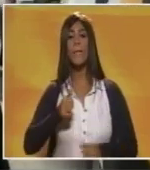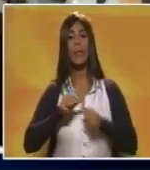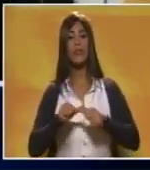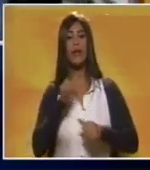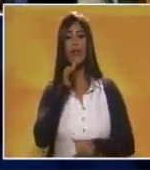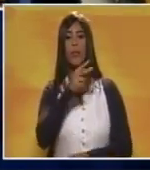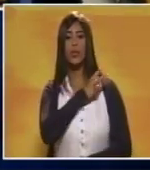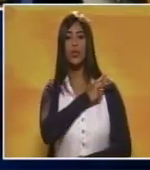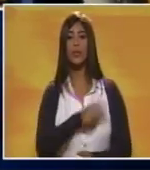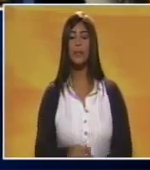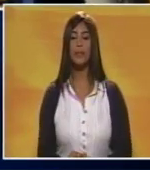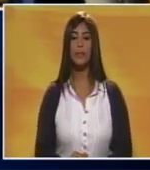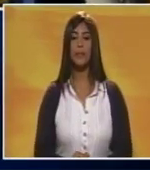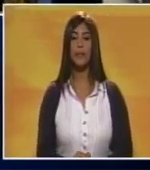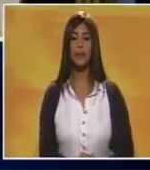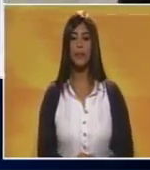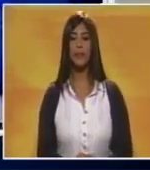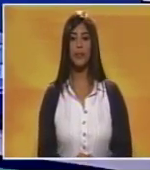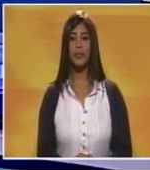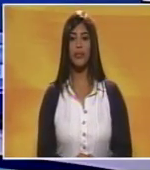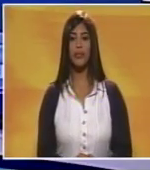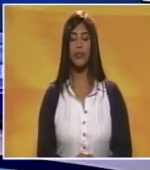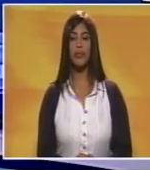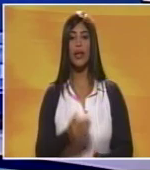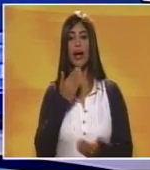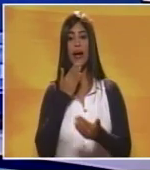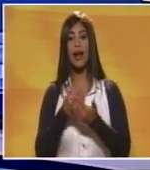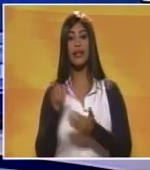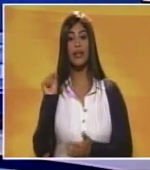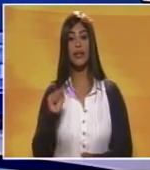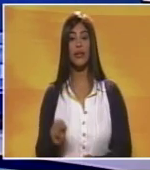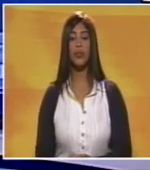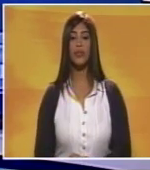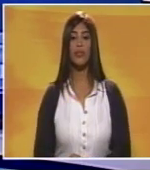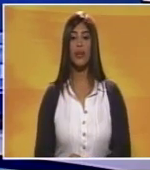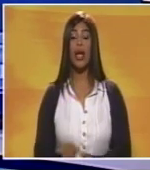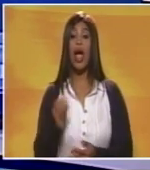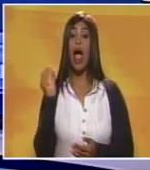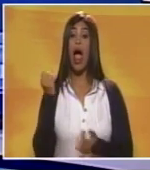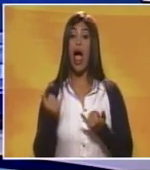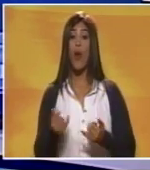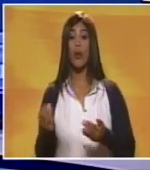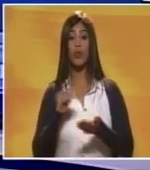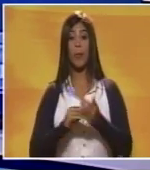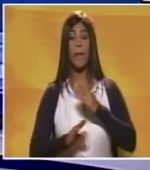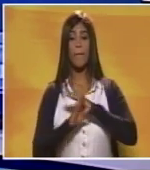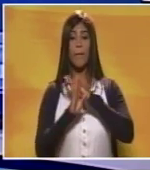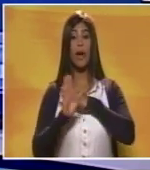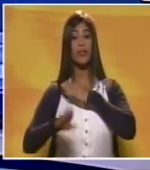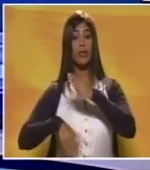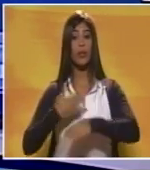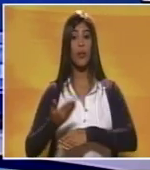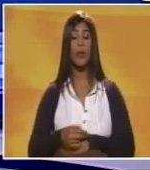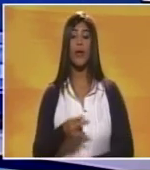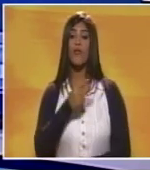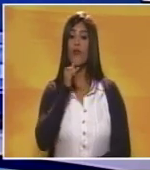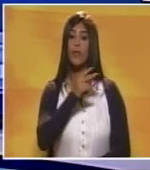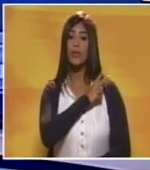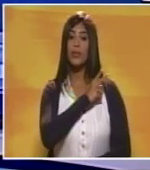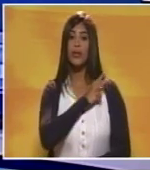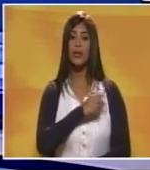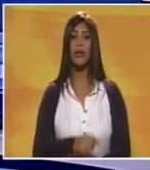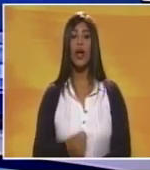más de Noticiero Venevisión. Gracias, Andino. Amigos, momento de hacer una pausa. Más adelante en su noticiero